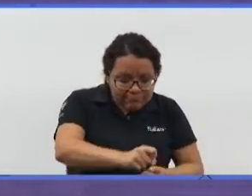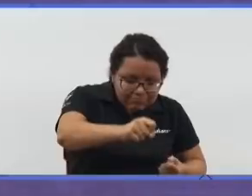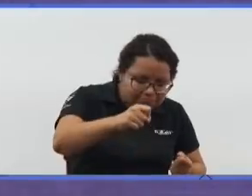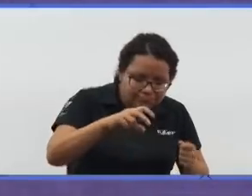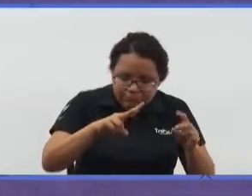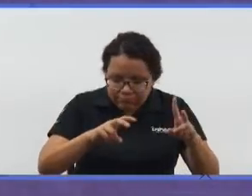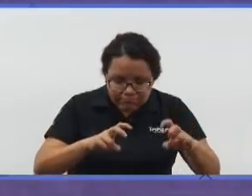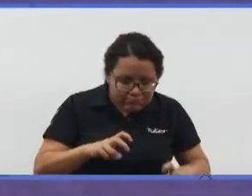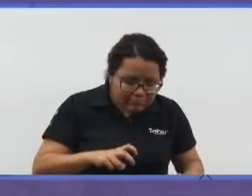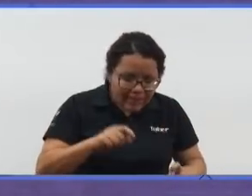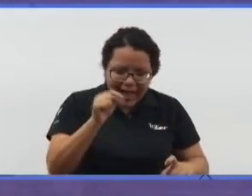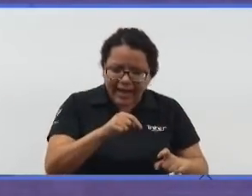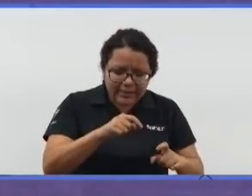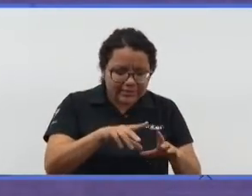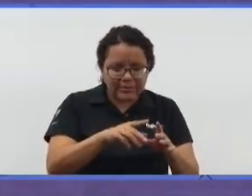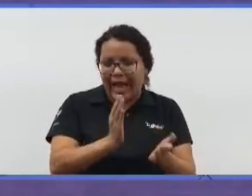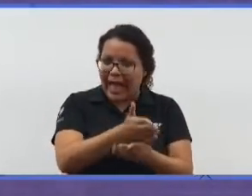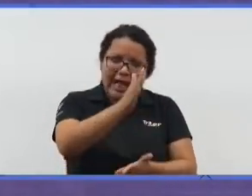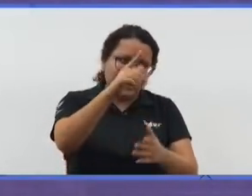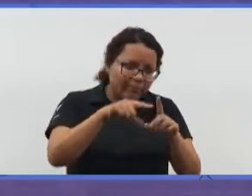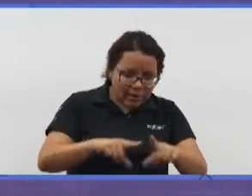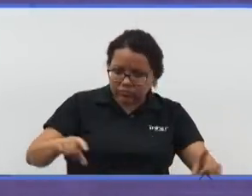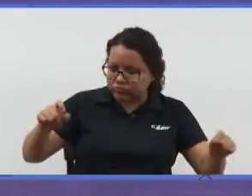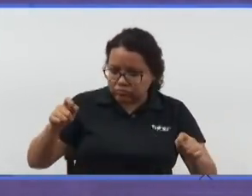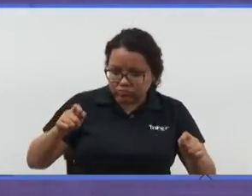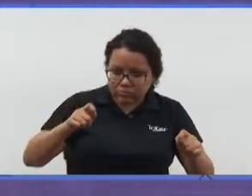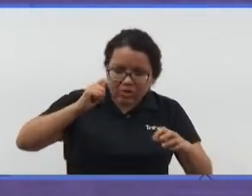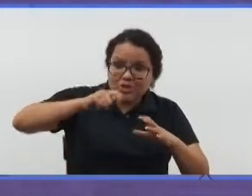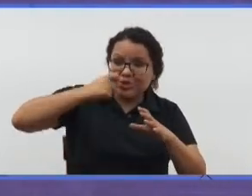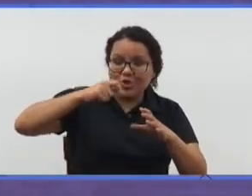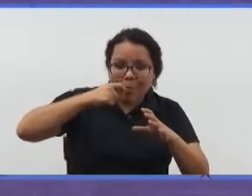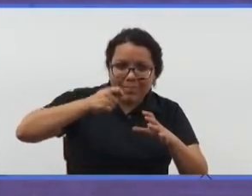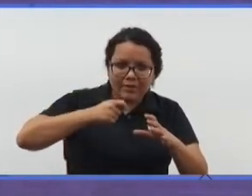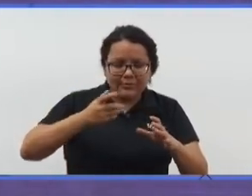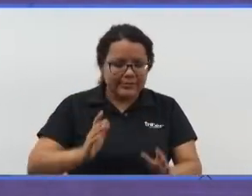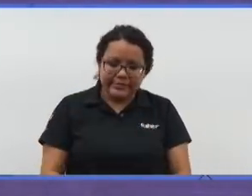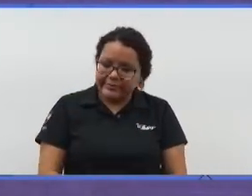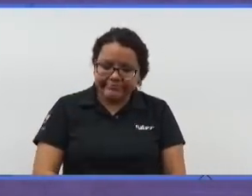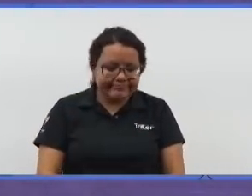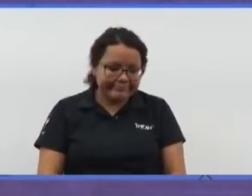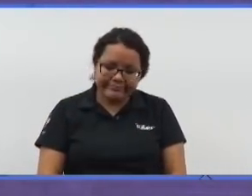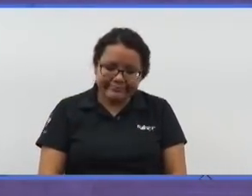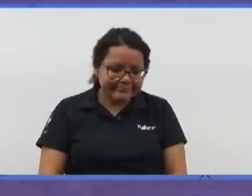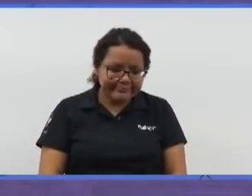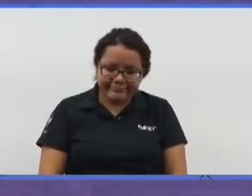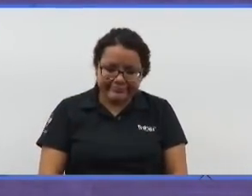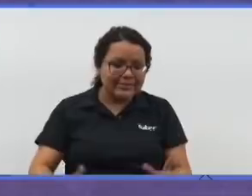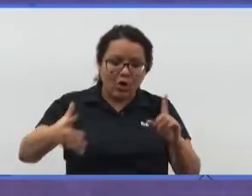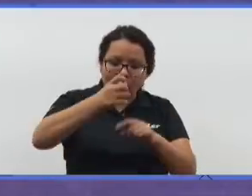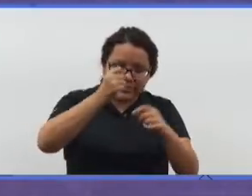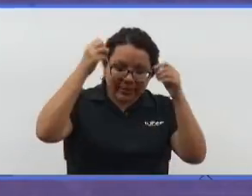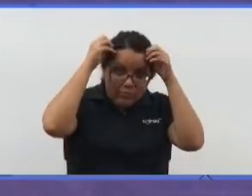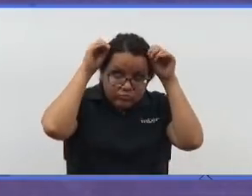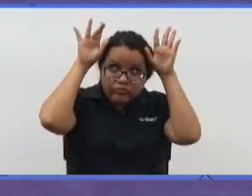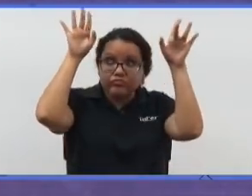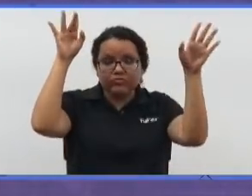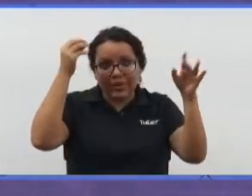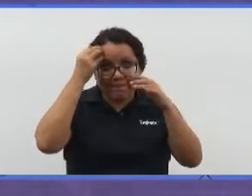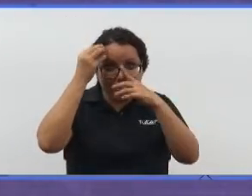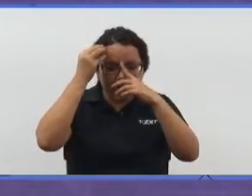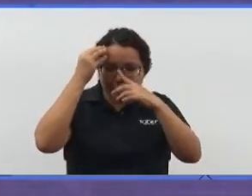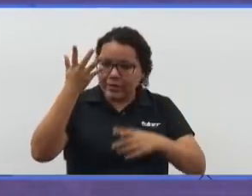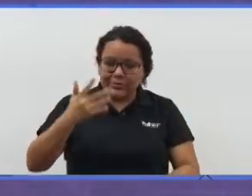encuentran los tenderetes secos para la sopa que dice su tío que cura la calvicie a la falta de memoria y el